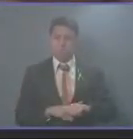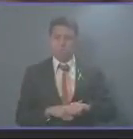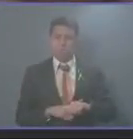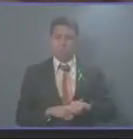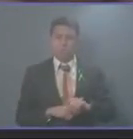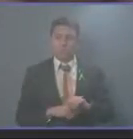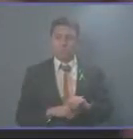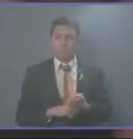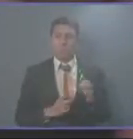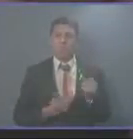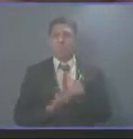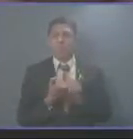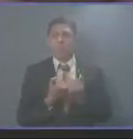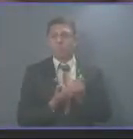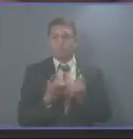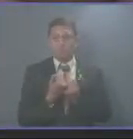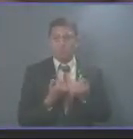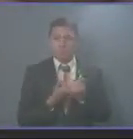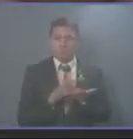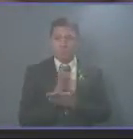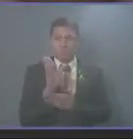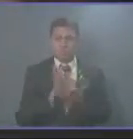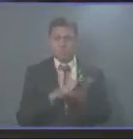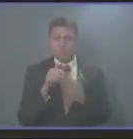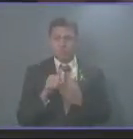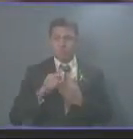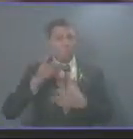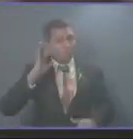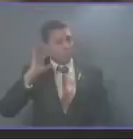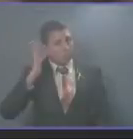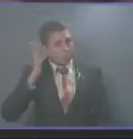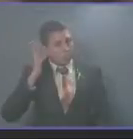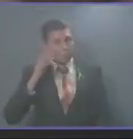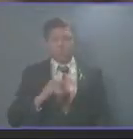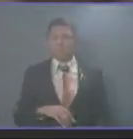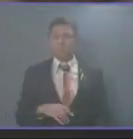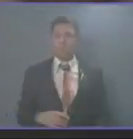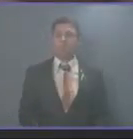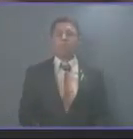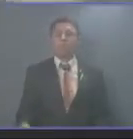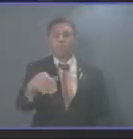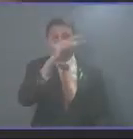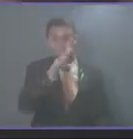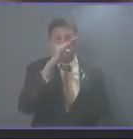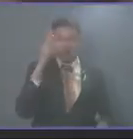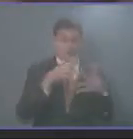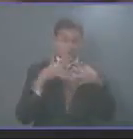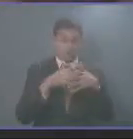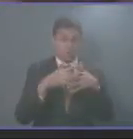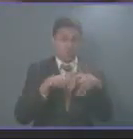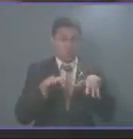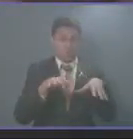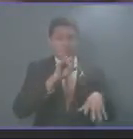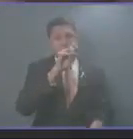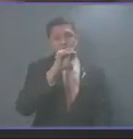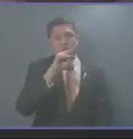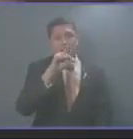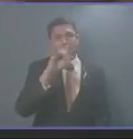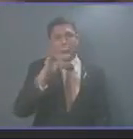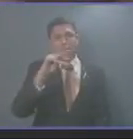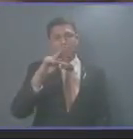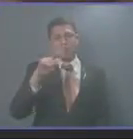promoviendo la cooperación a través de su programa de radio en Indianápolis para ayudar a las